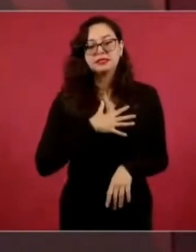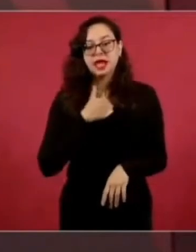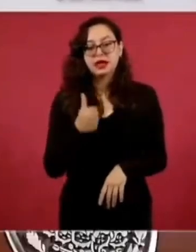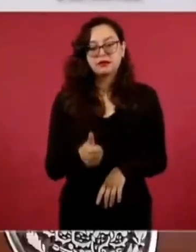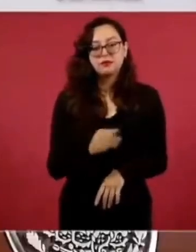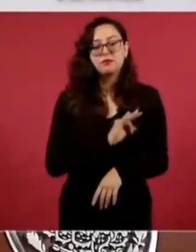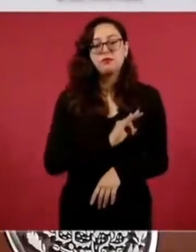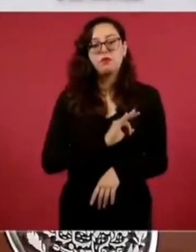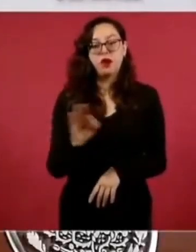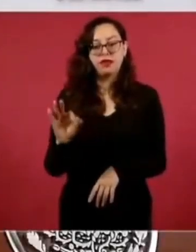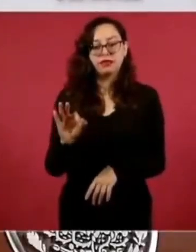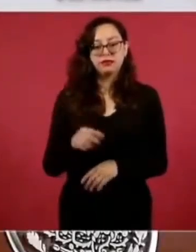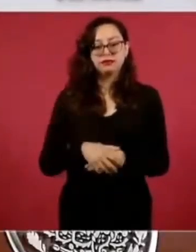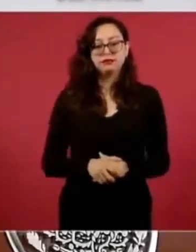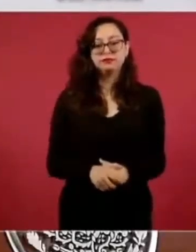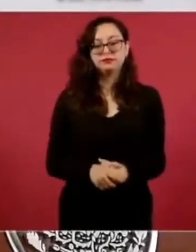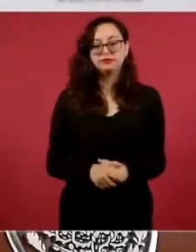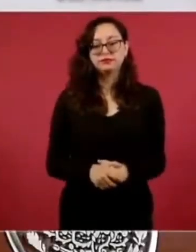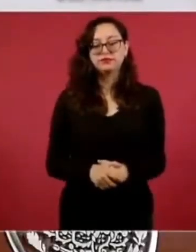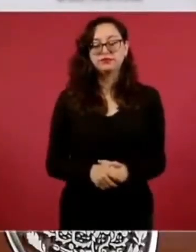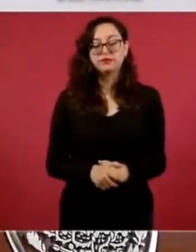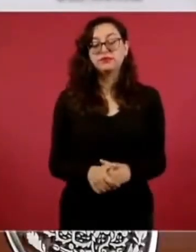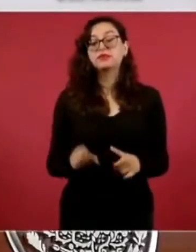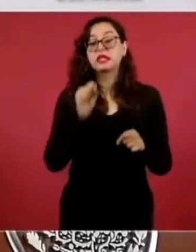También hacer a un lado mitos, ¿no?